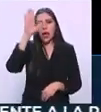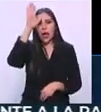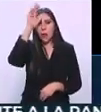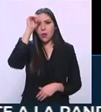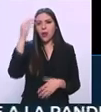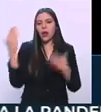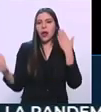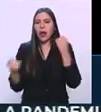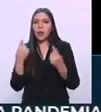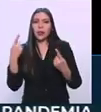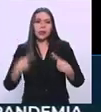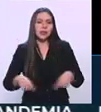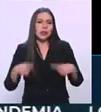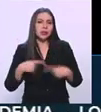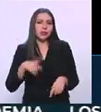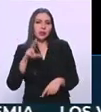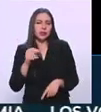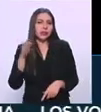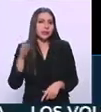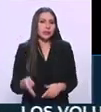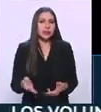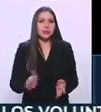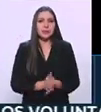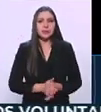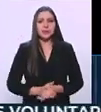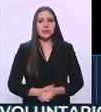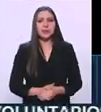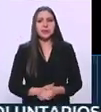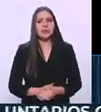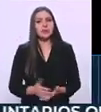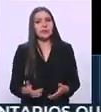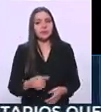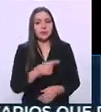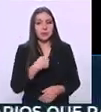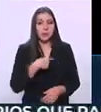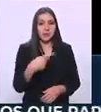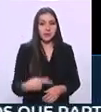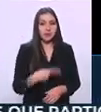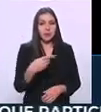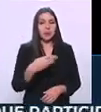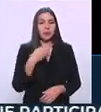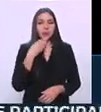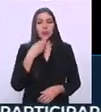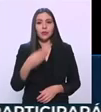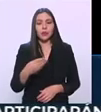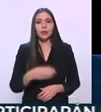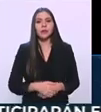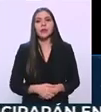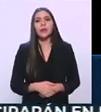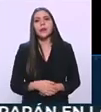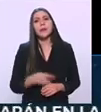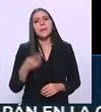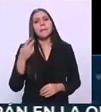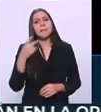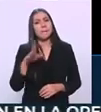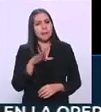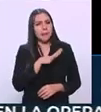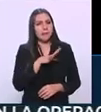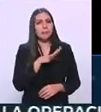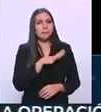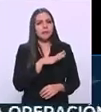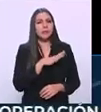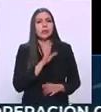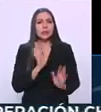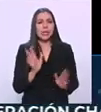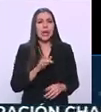ella. Bueno, esa es una excelente pregunta que me haces y sí hay ya un planteamiento estratégico